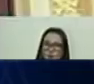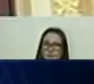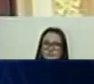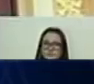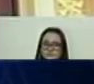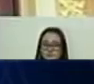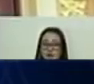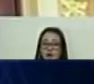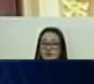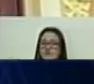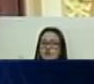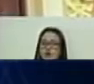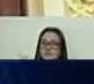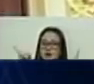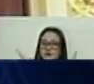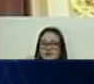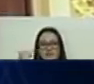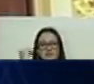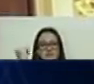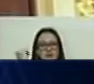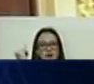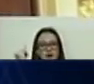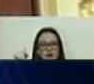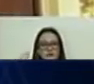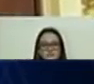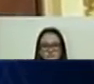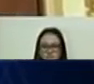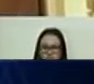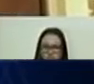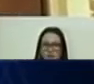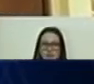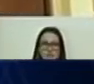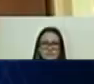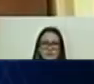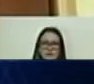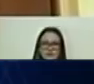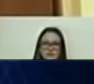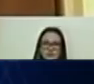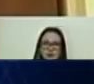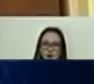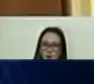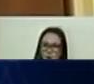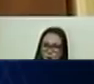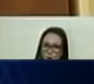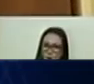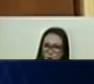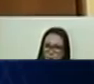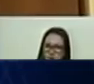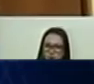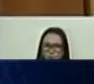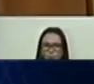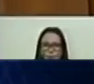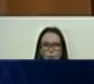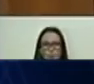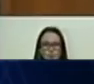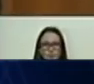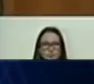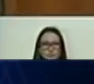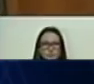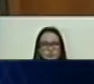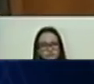doctrina republicana de la igualdad, de la libertad, de un gobierno eminentemente justo, eminentemente